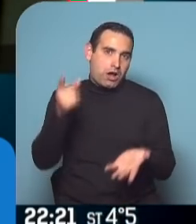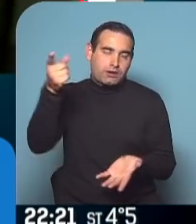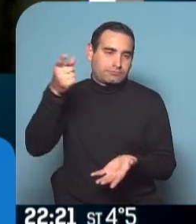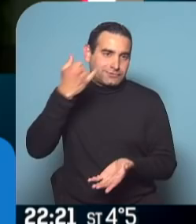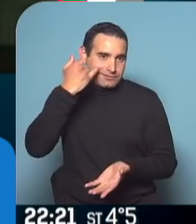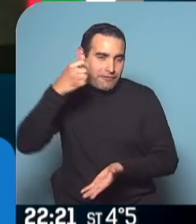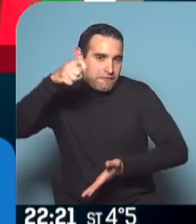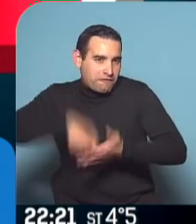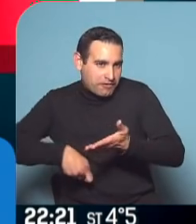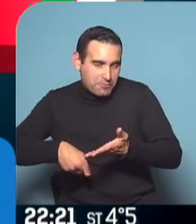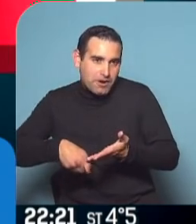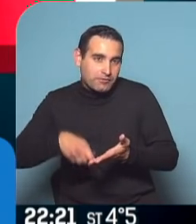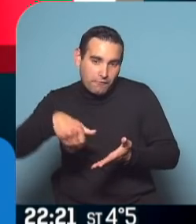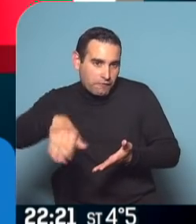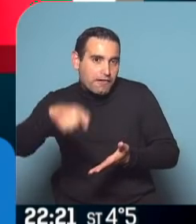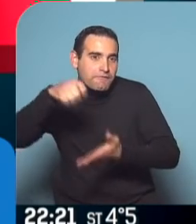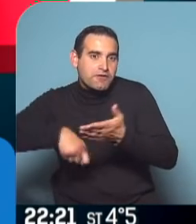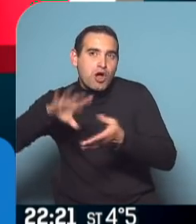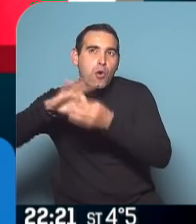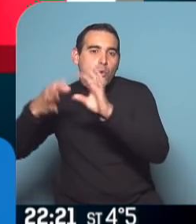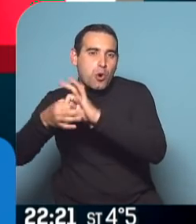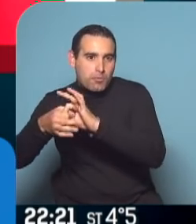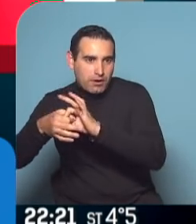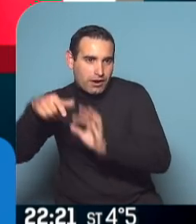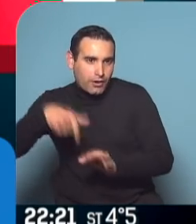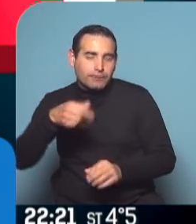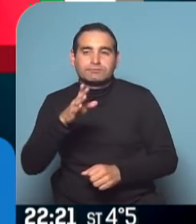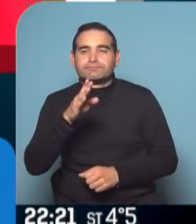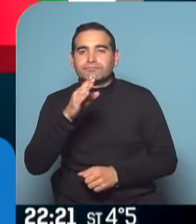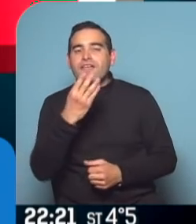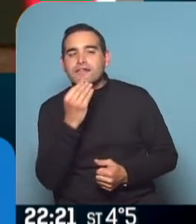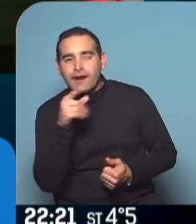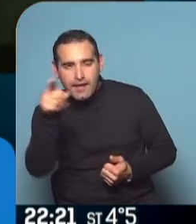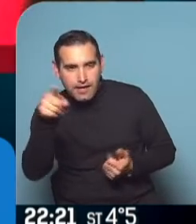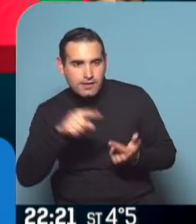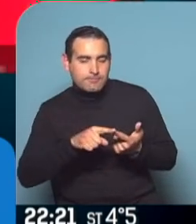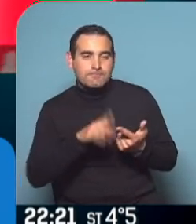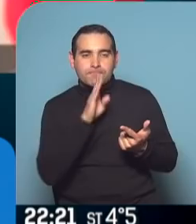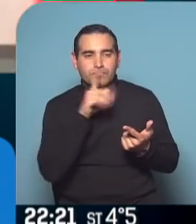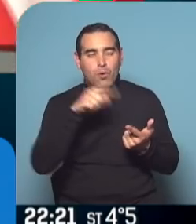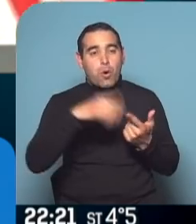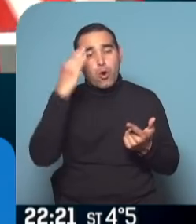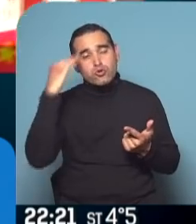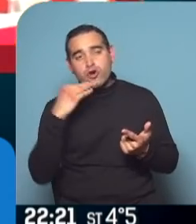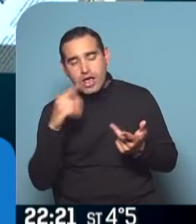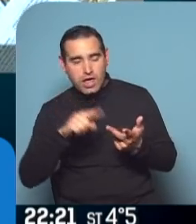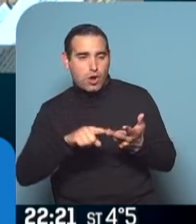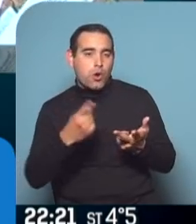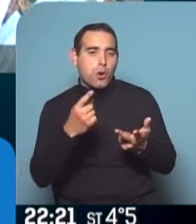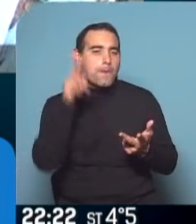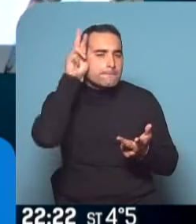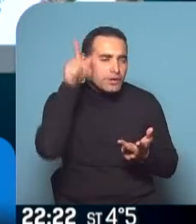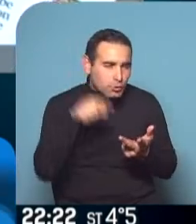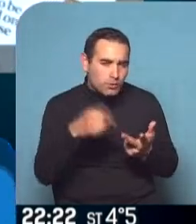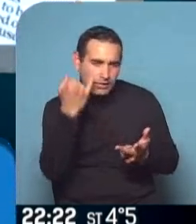firmando ahora o se puede llegar a firmar con Europa, como los que tenemos con Israel, con Corea, bueno, negociándose con Corea, con Perú, y que ya están